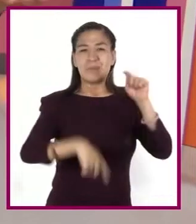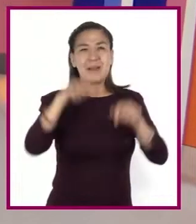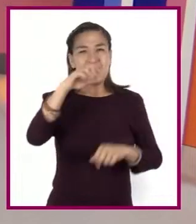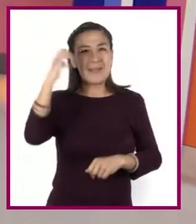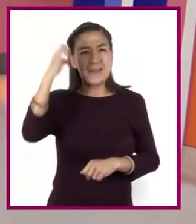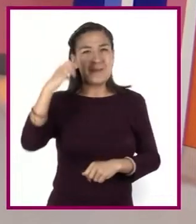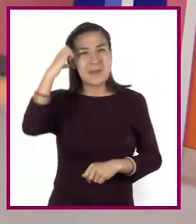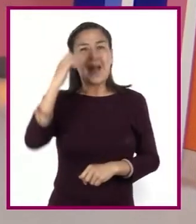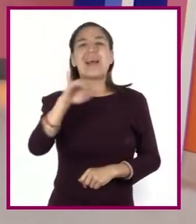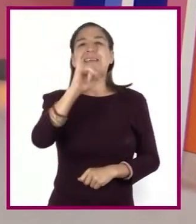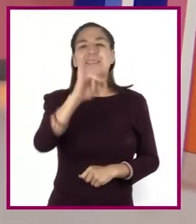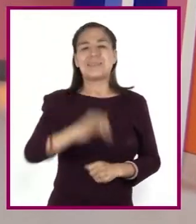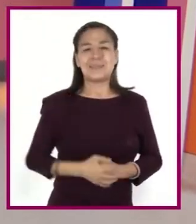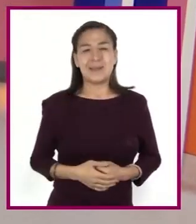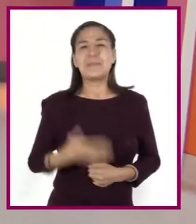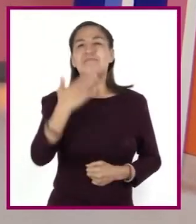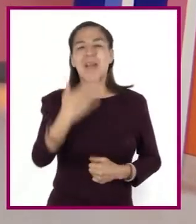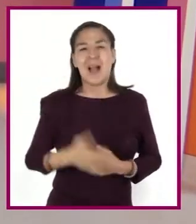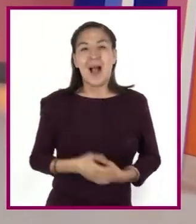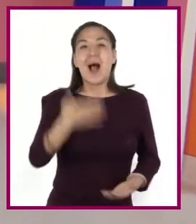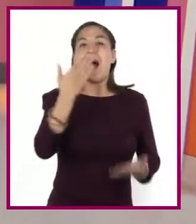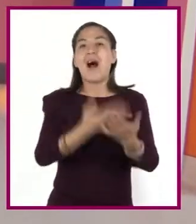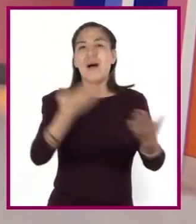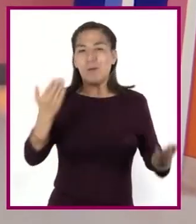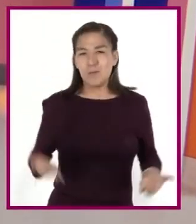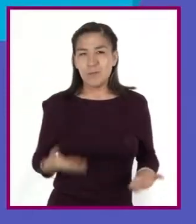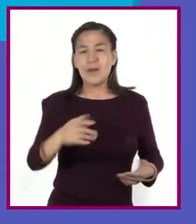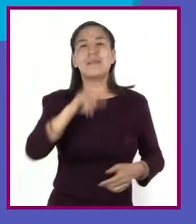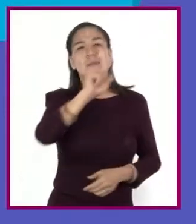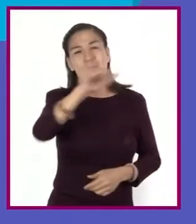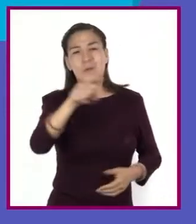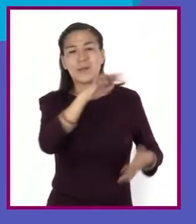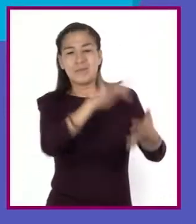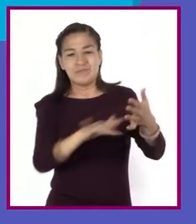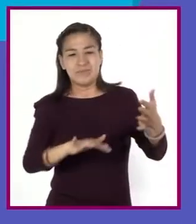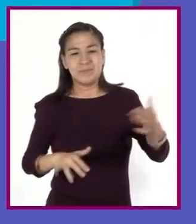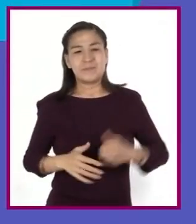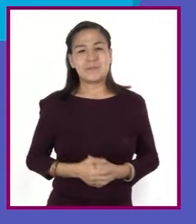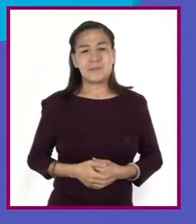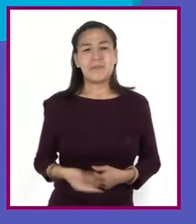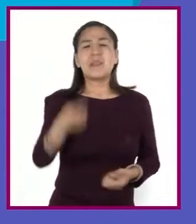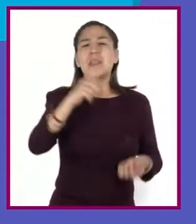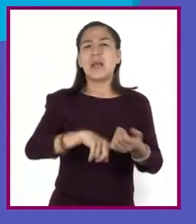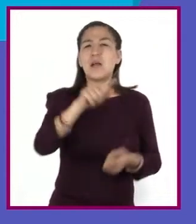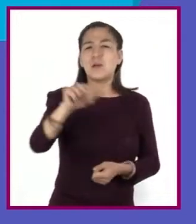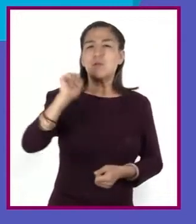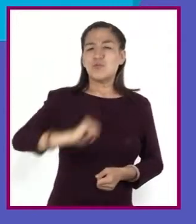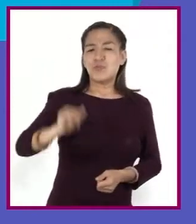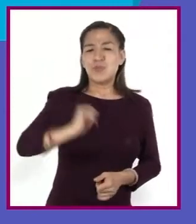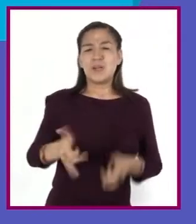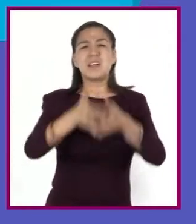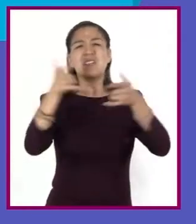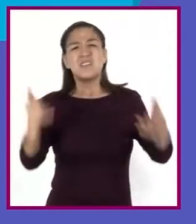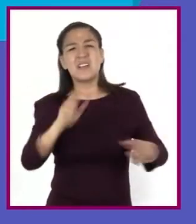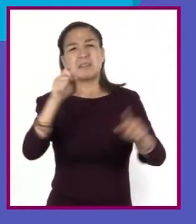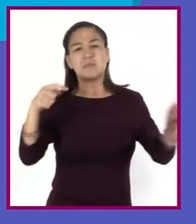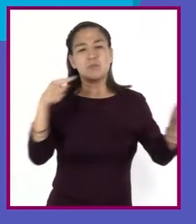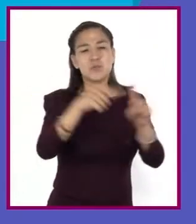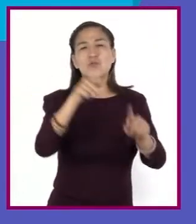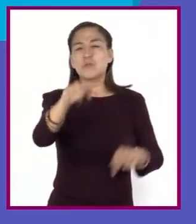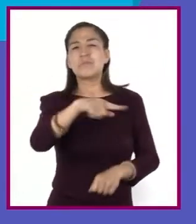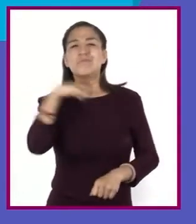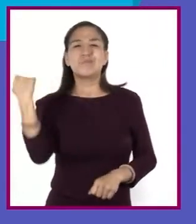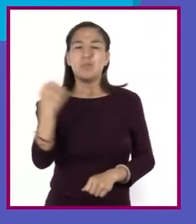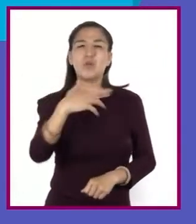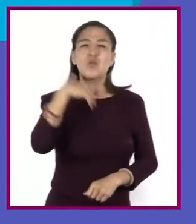¡Muy bien! Ahora leamos completo el resto del texto. Los textos antiguos de historia fijan la caída de Roma en